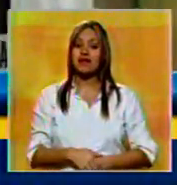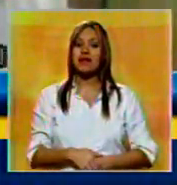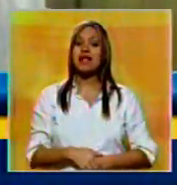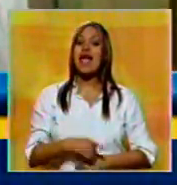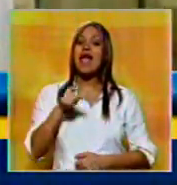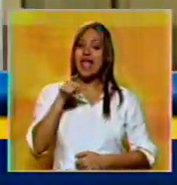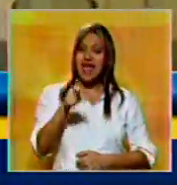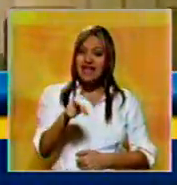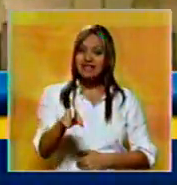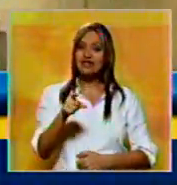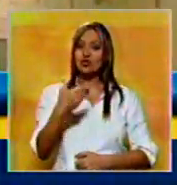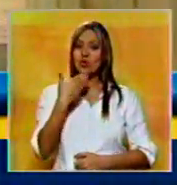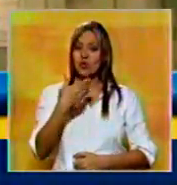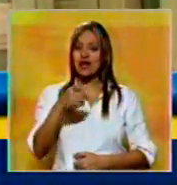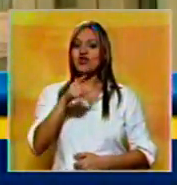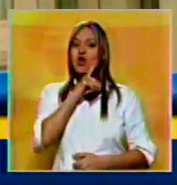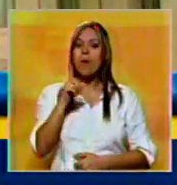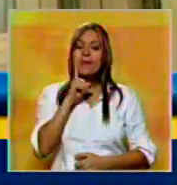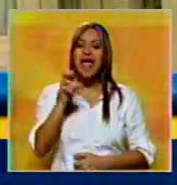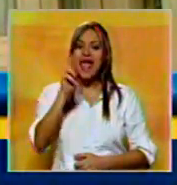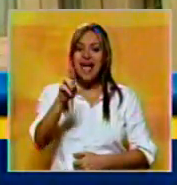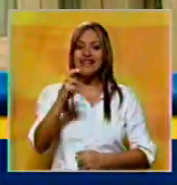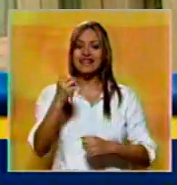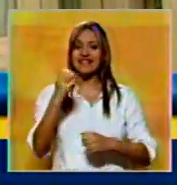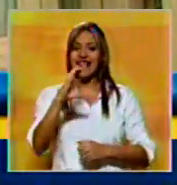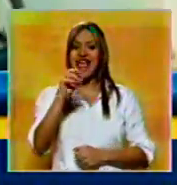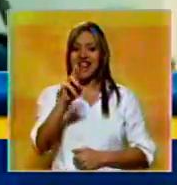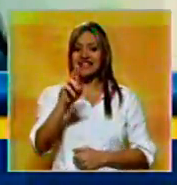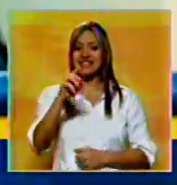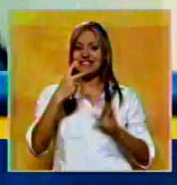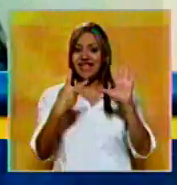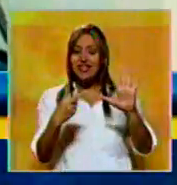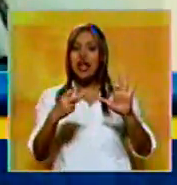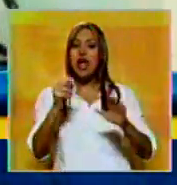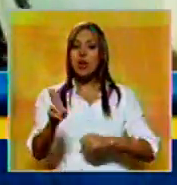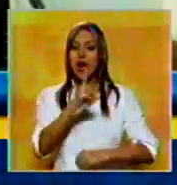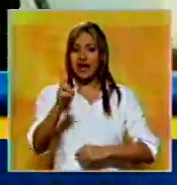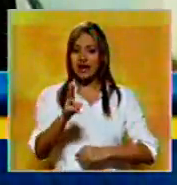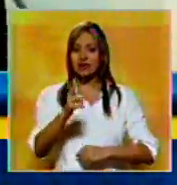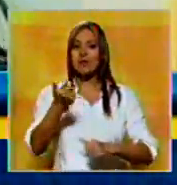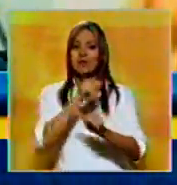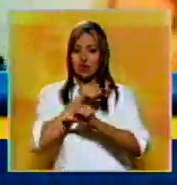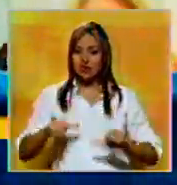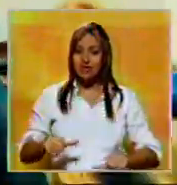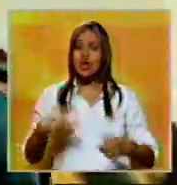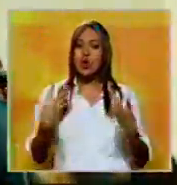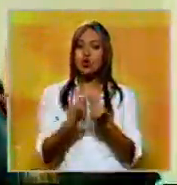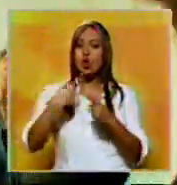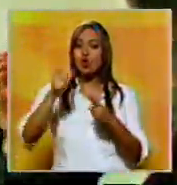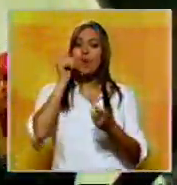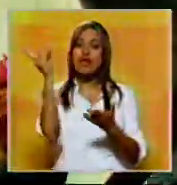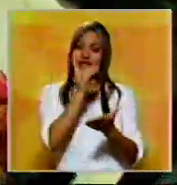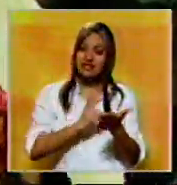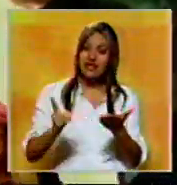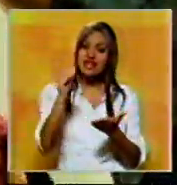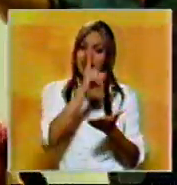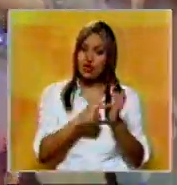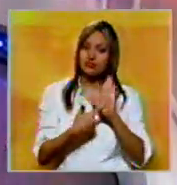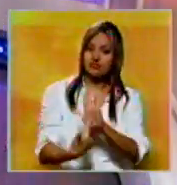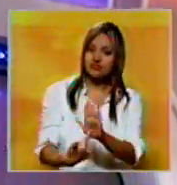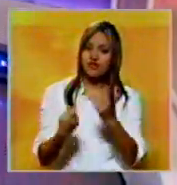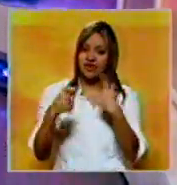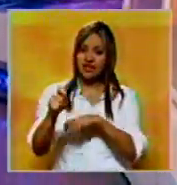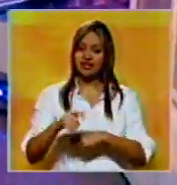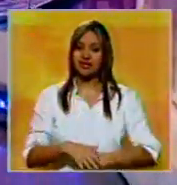colección CR7 ha sido creada por el futbolista portugués en colaboración con el diseñador neoyorquino Richard Schein.